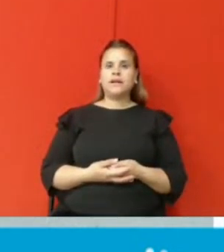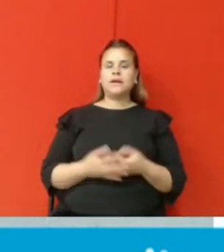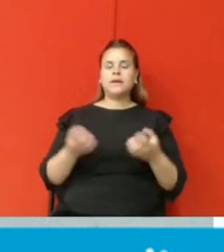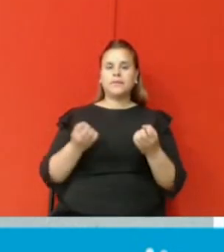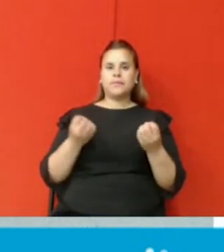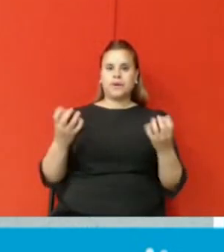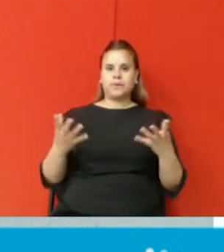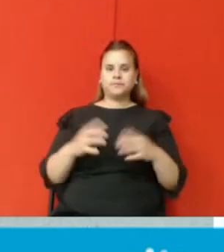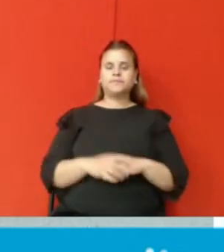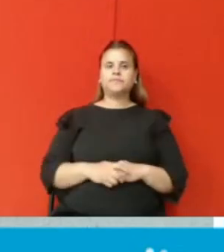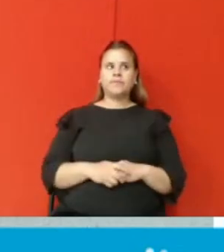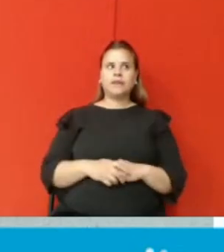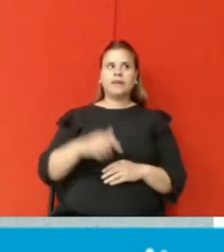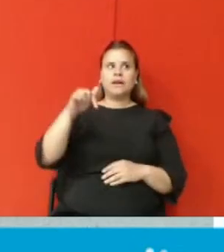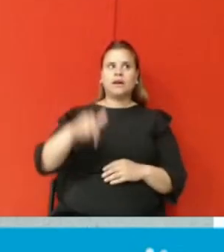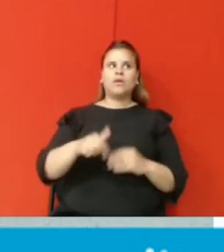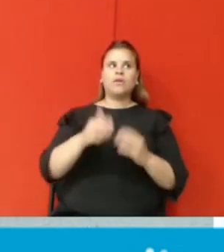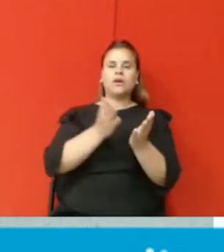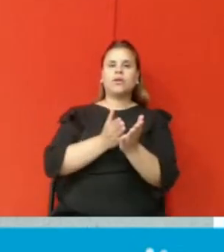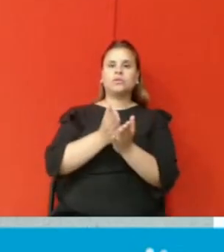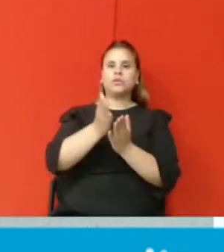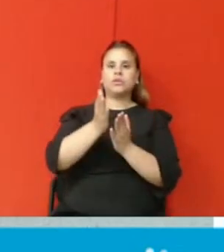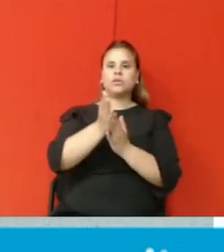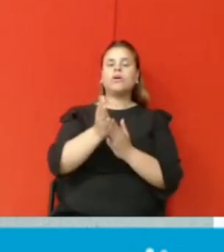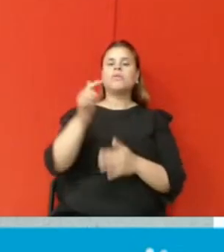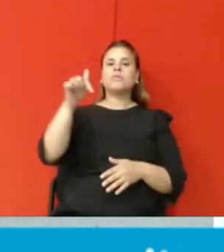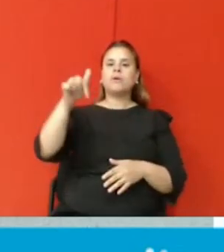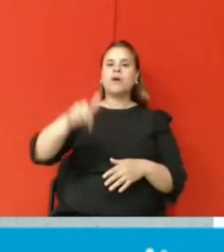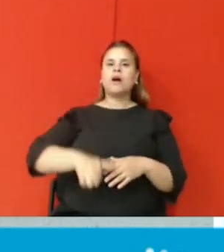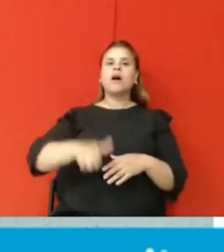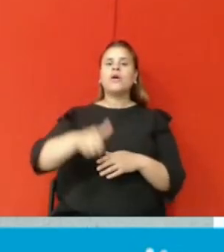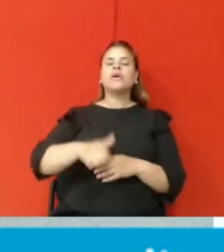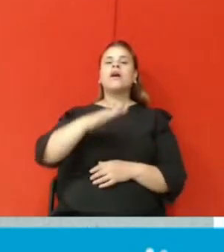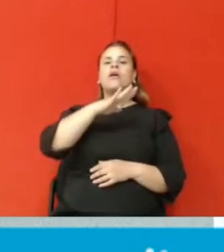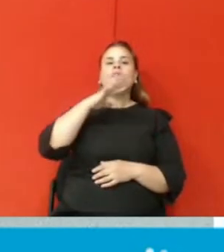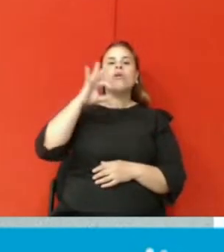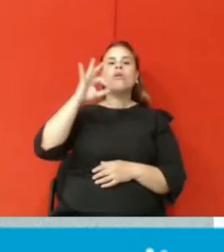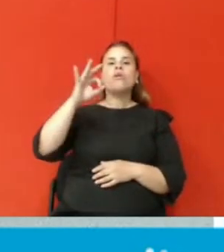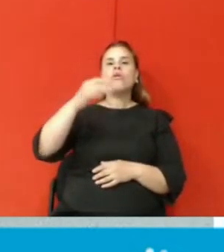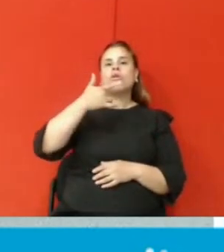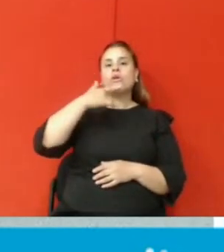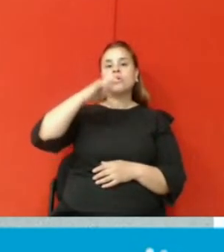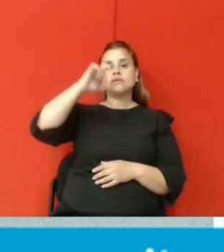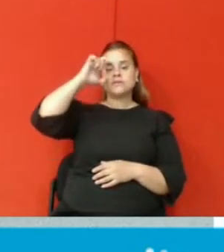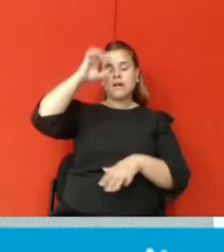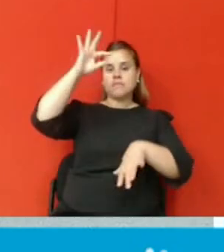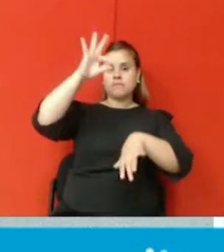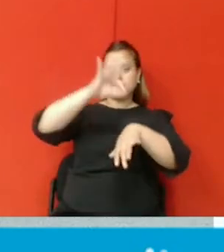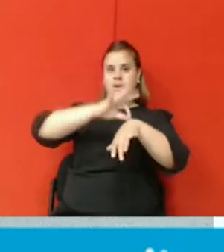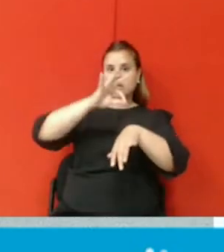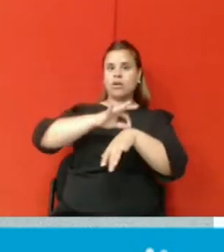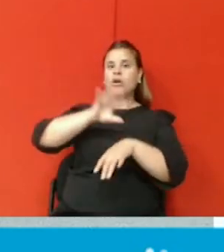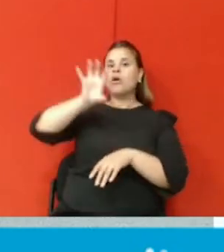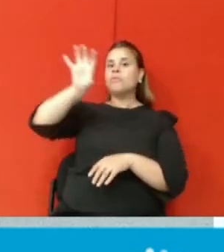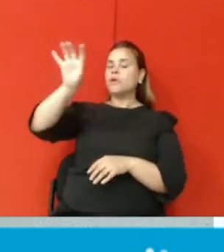Bueno, seguidamente el doctor José Ciacelta, de Corrientes, médico